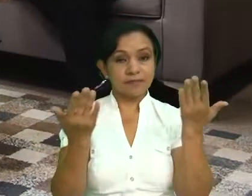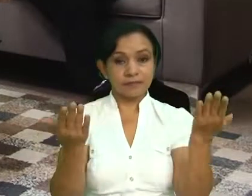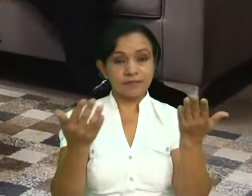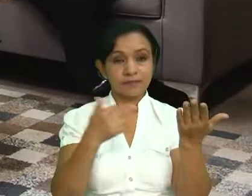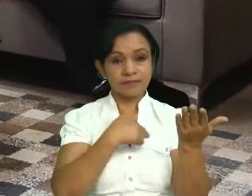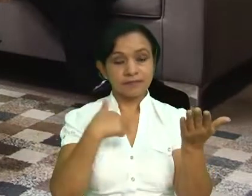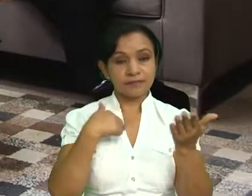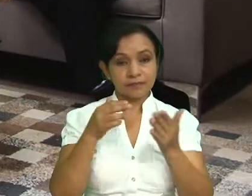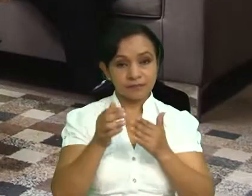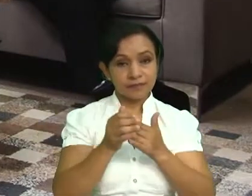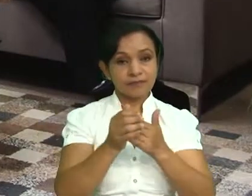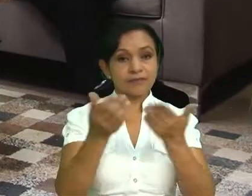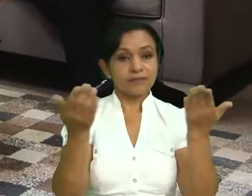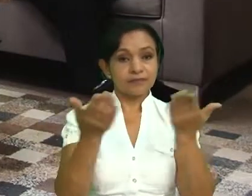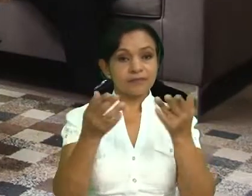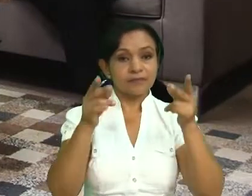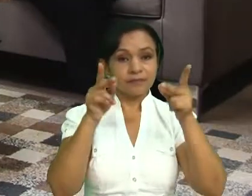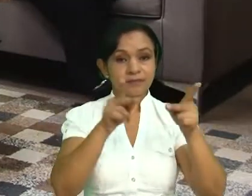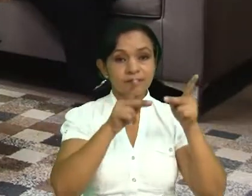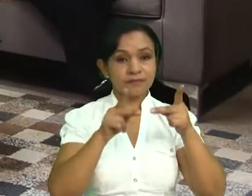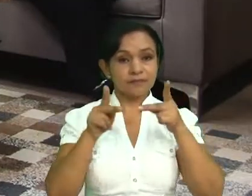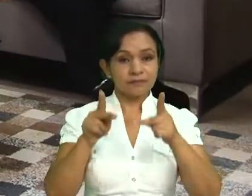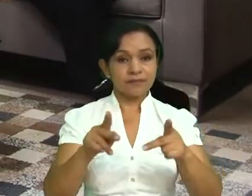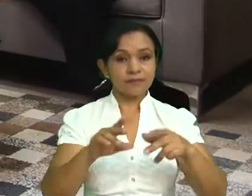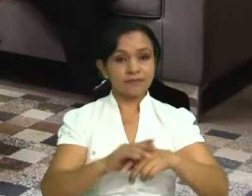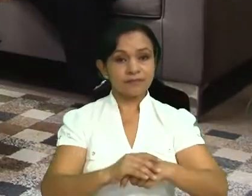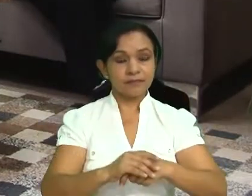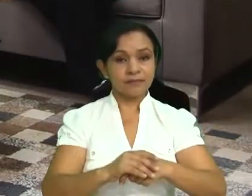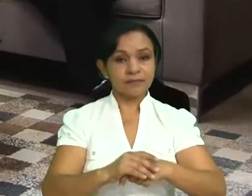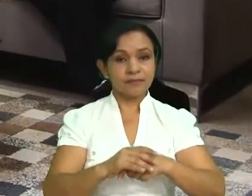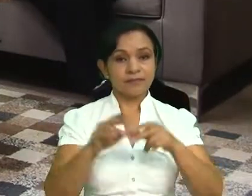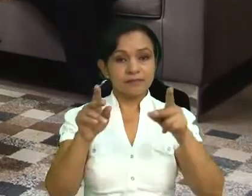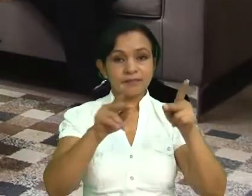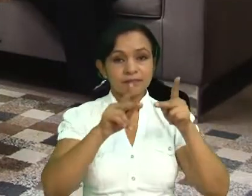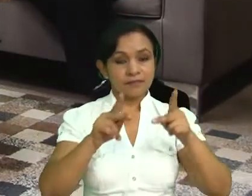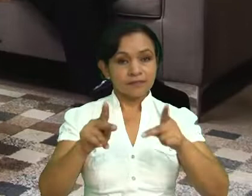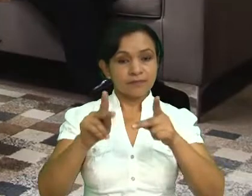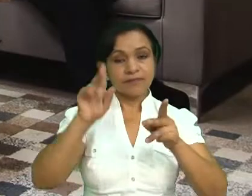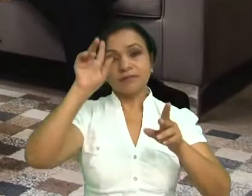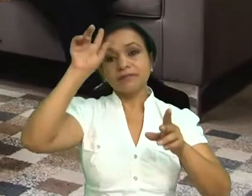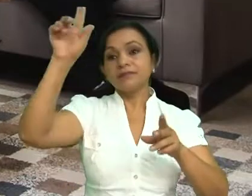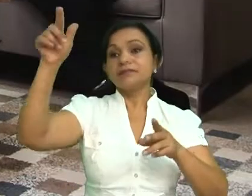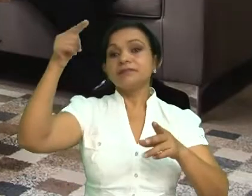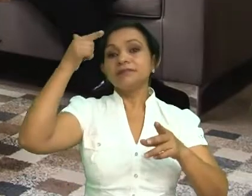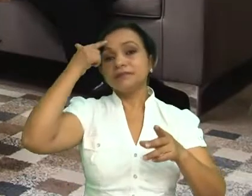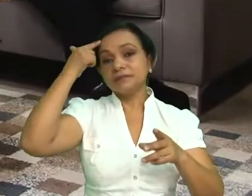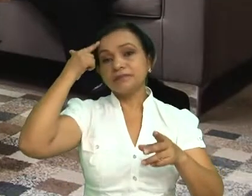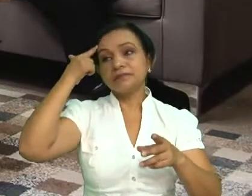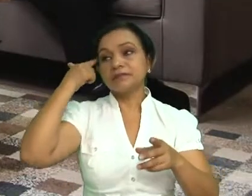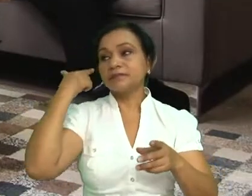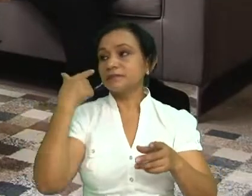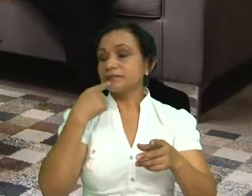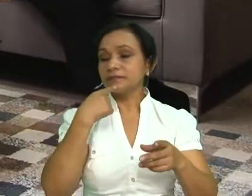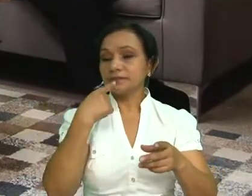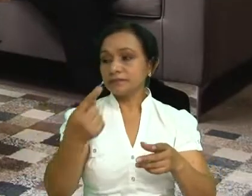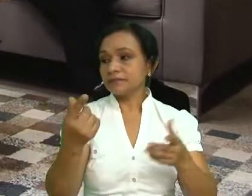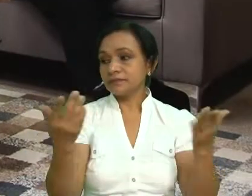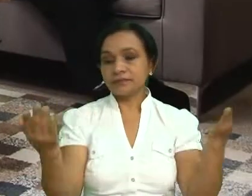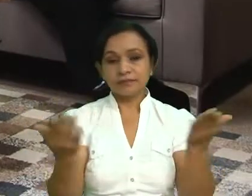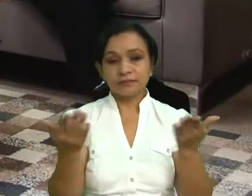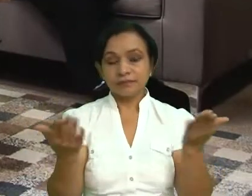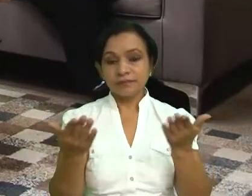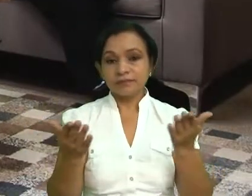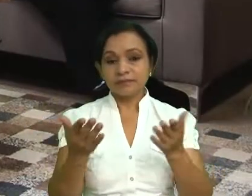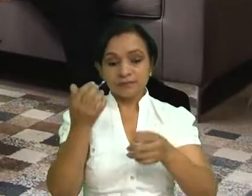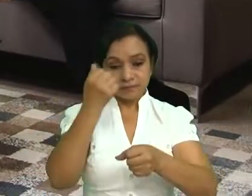a líderes o también a autoridades, como en este caso, pues las autoridades del gobierno, ¿no? Y brindando ahí una